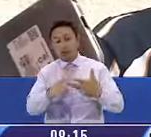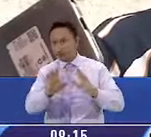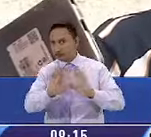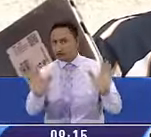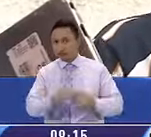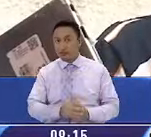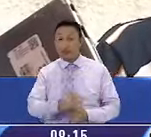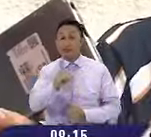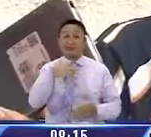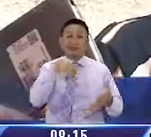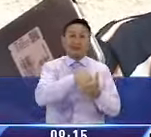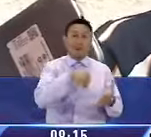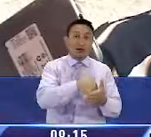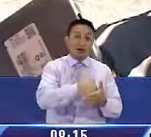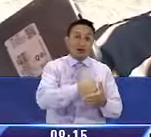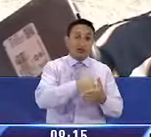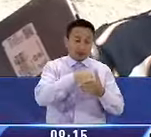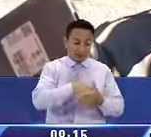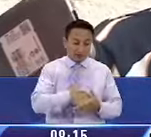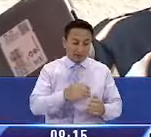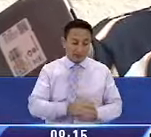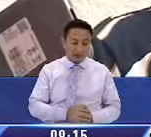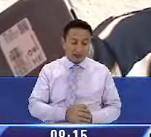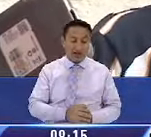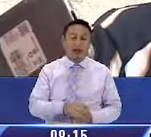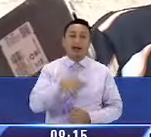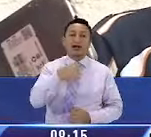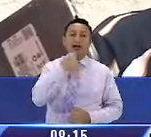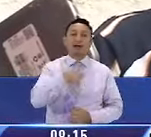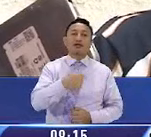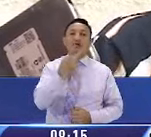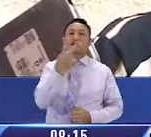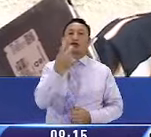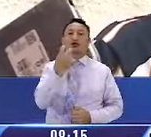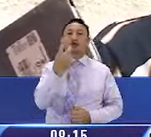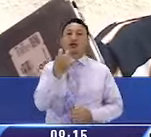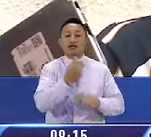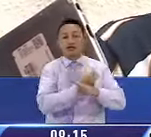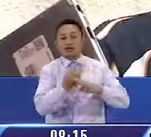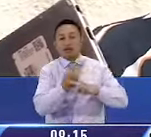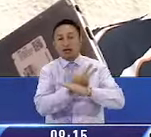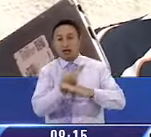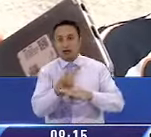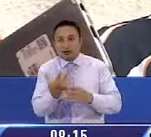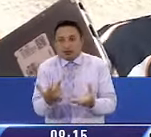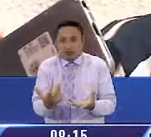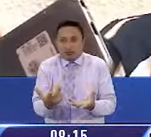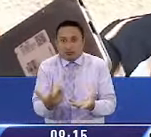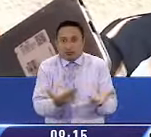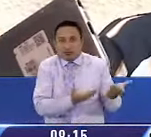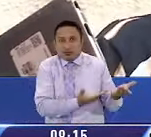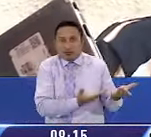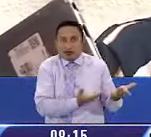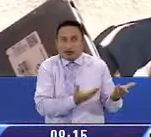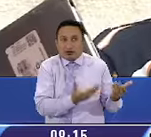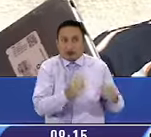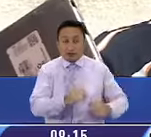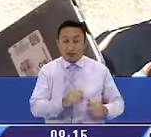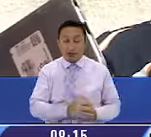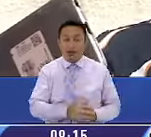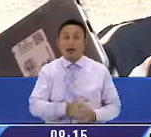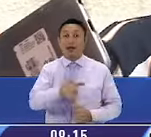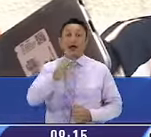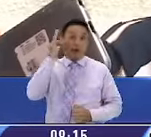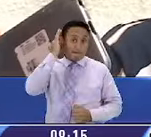principales obstáculos es precisamente las 12 semanas que se ha impuesto en la ley. Esto significa una serie de restricciones para